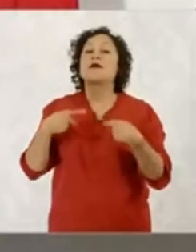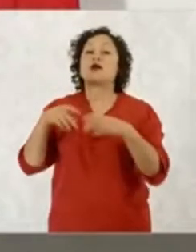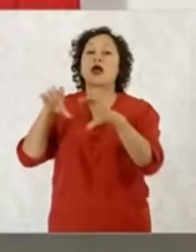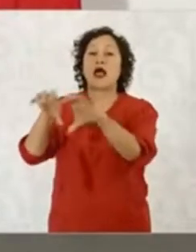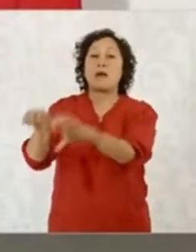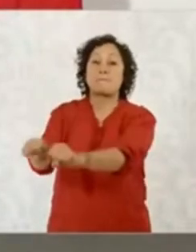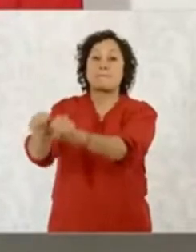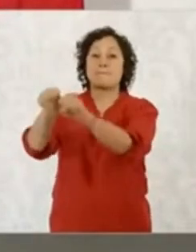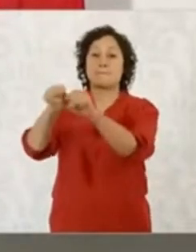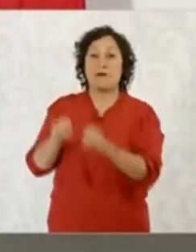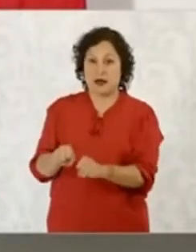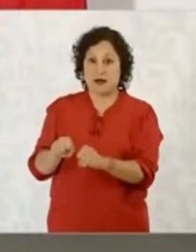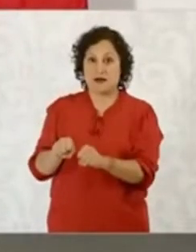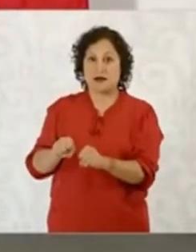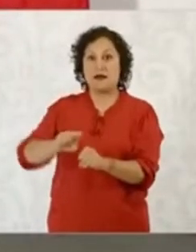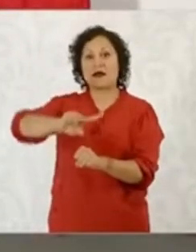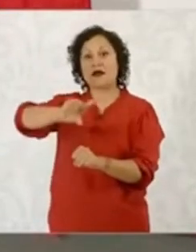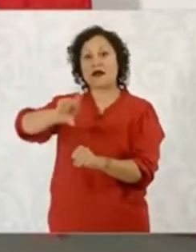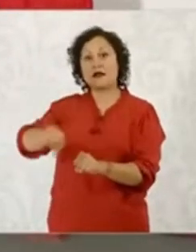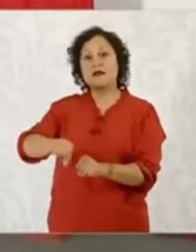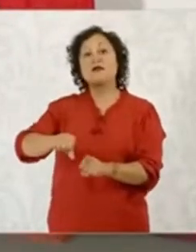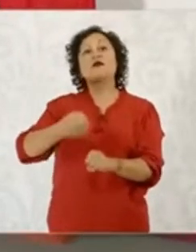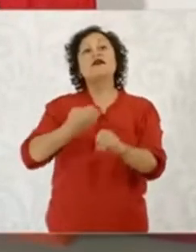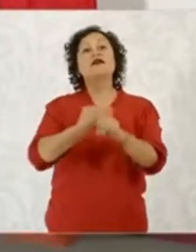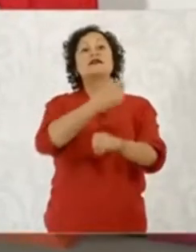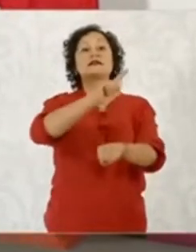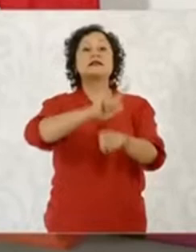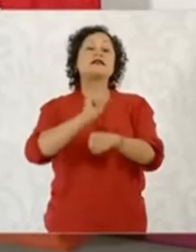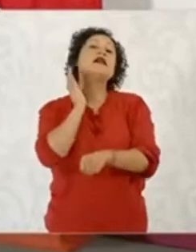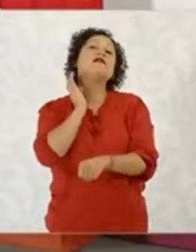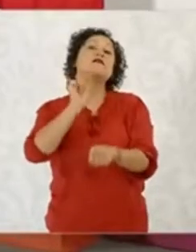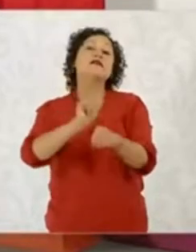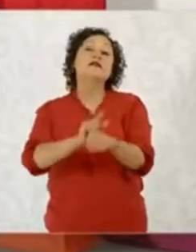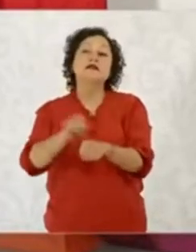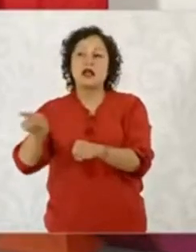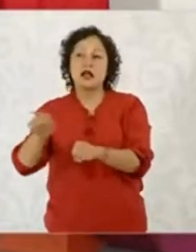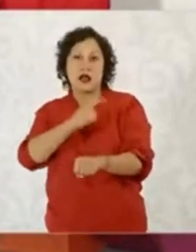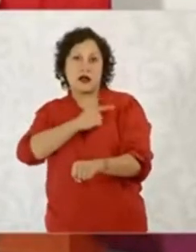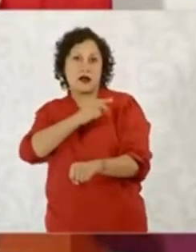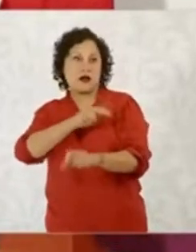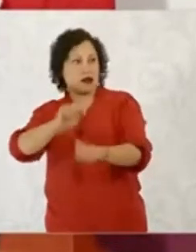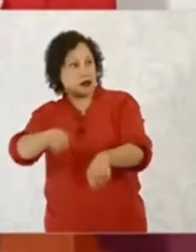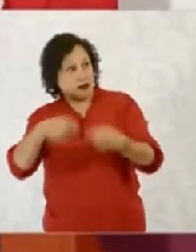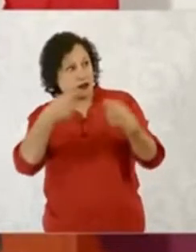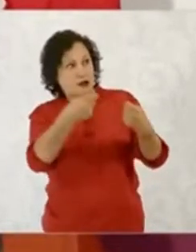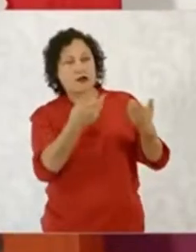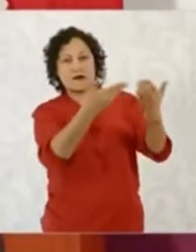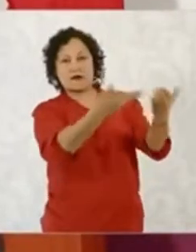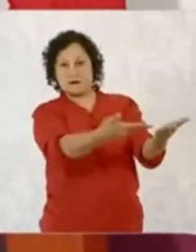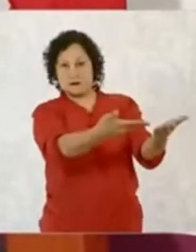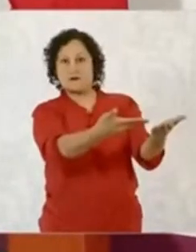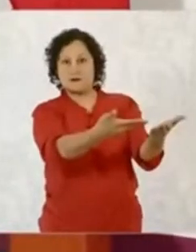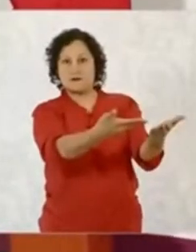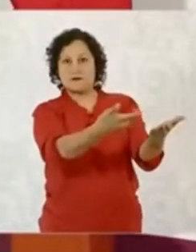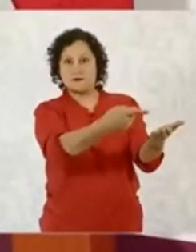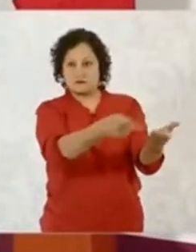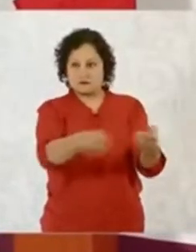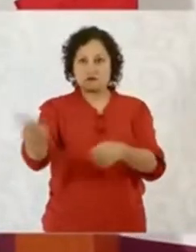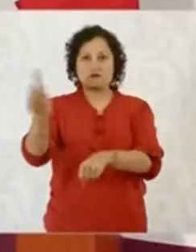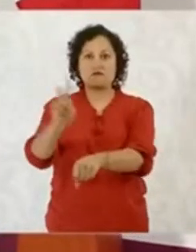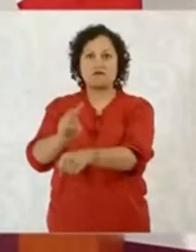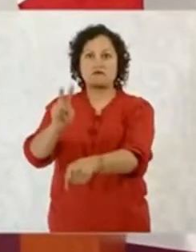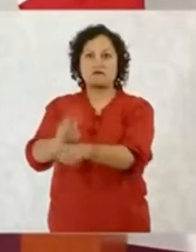Fiscalía Estatal, el fiscal narró desde su perspectiva qué pasó con